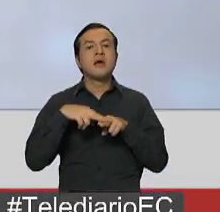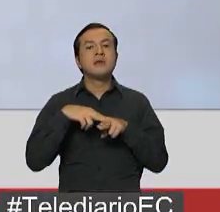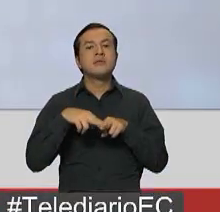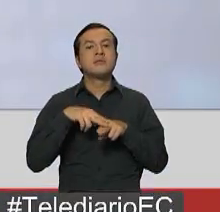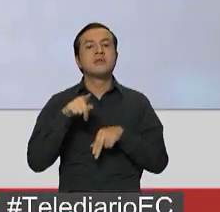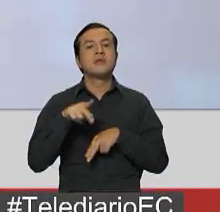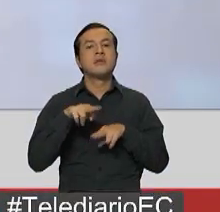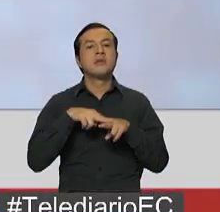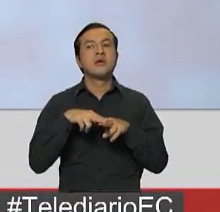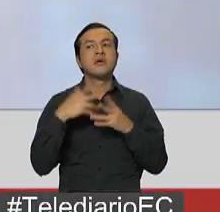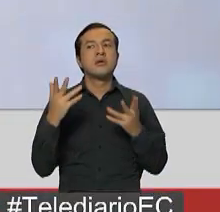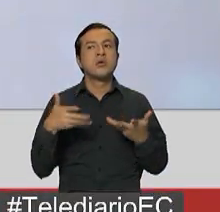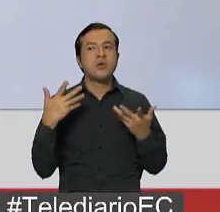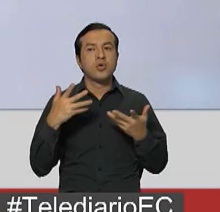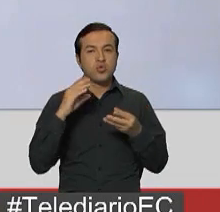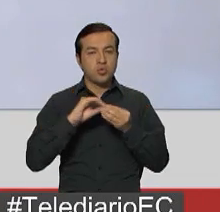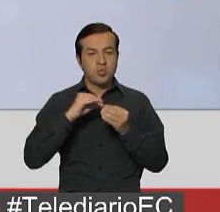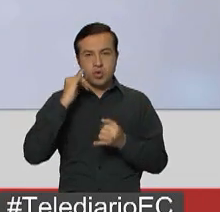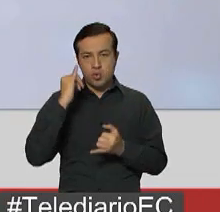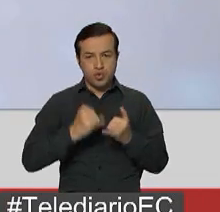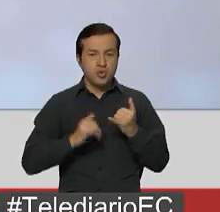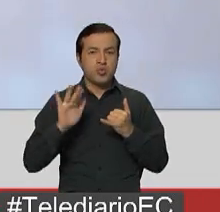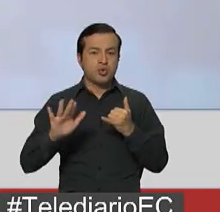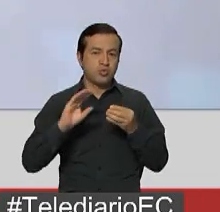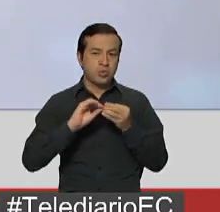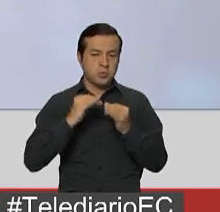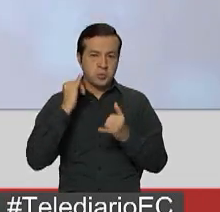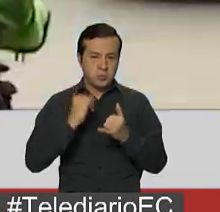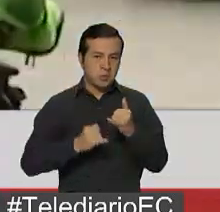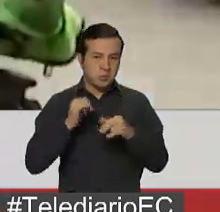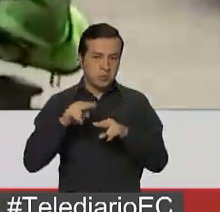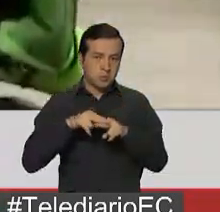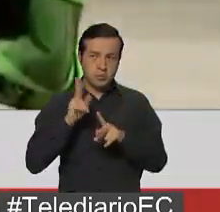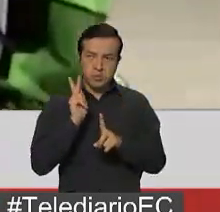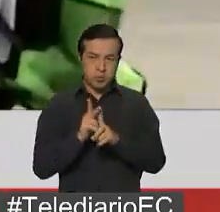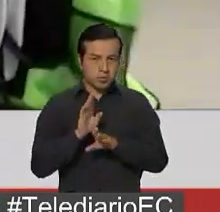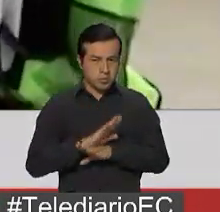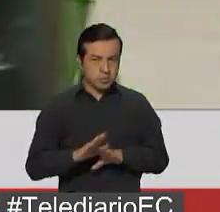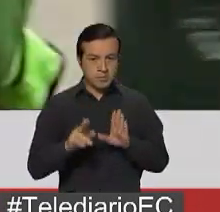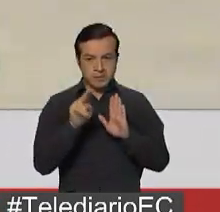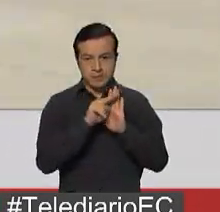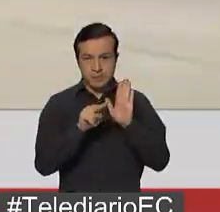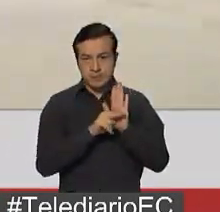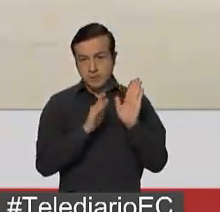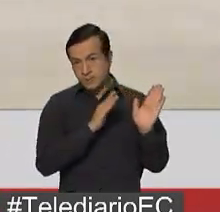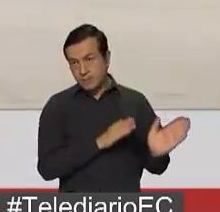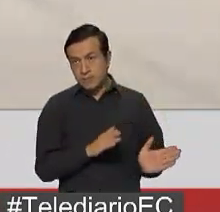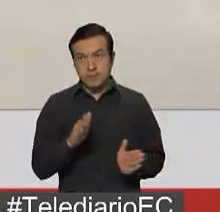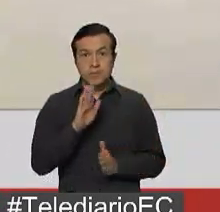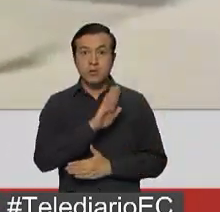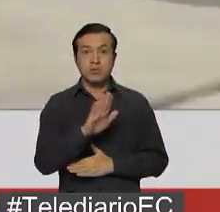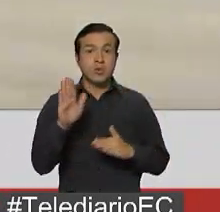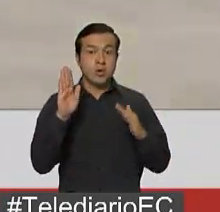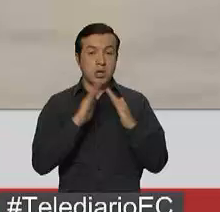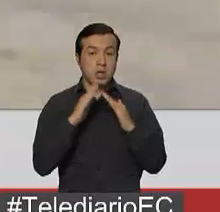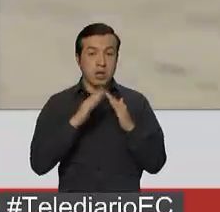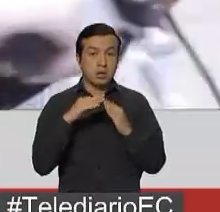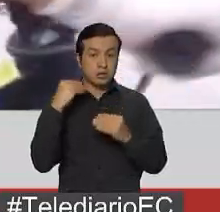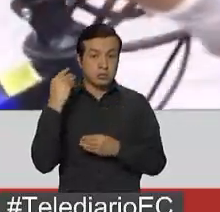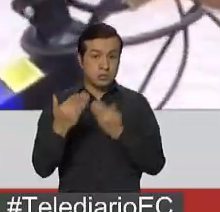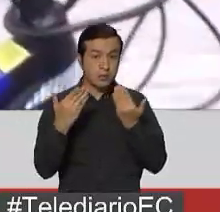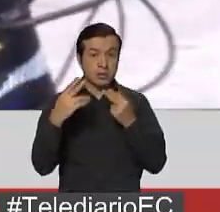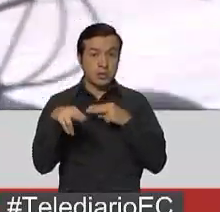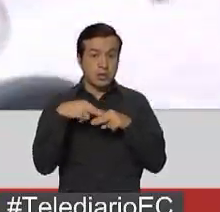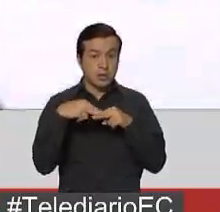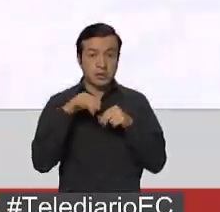cumplir con una placa que les haya asignado siguiendo estas normas las entregas a domicilio y el servicio de taxi